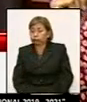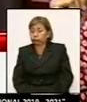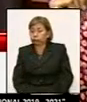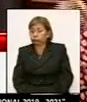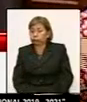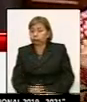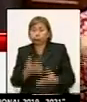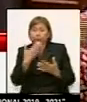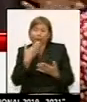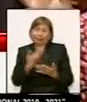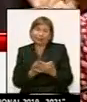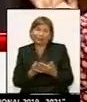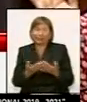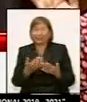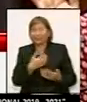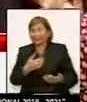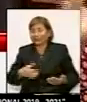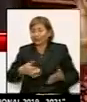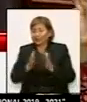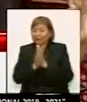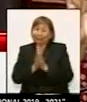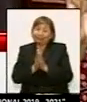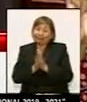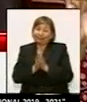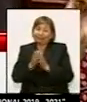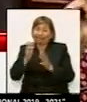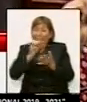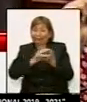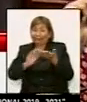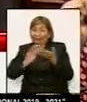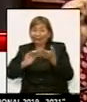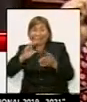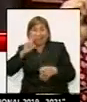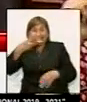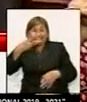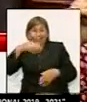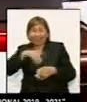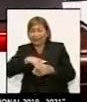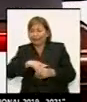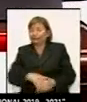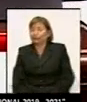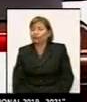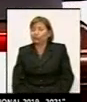Muchas gracias, presidenta. Presidenta, solicito también la exoneración de la segunda votación.